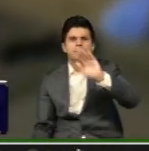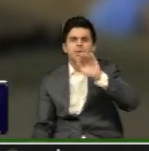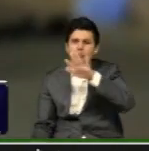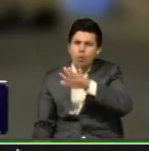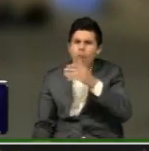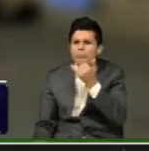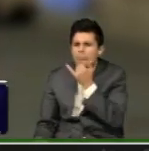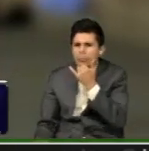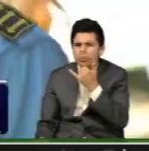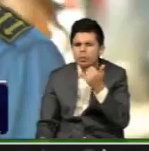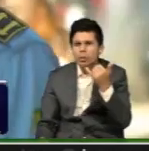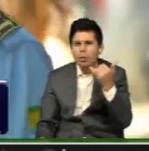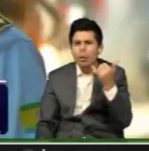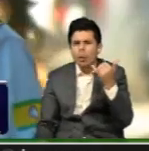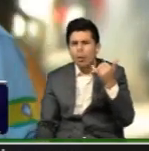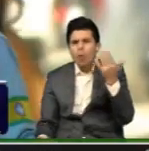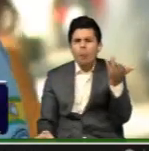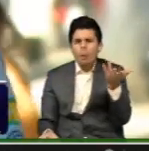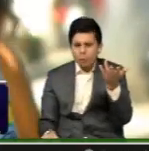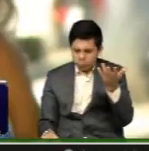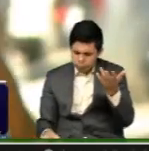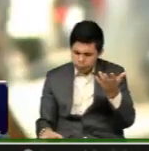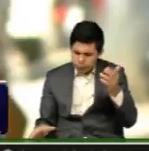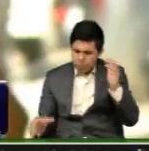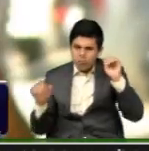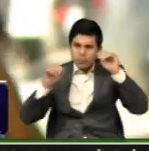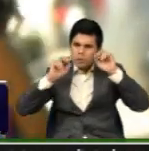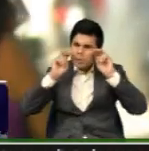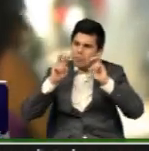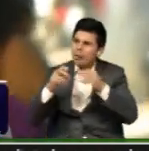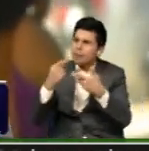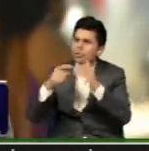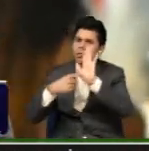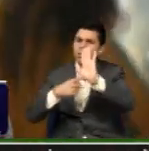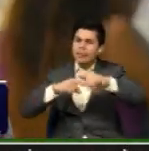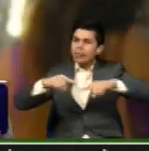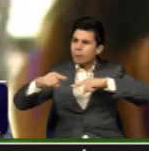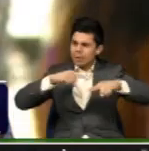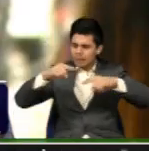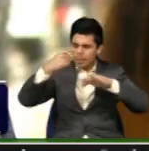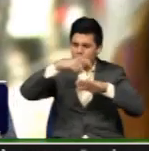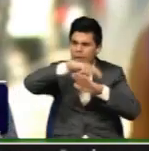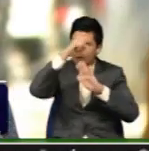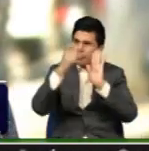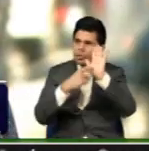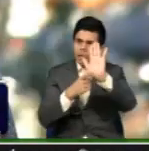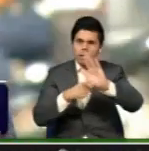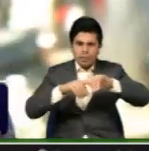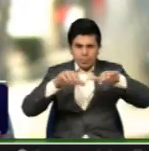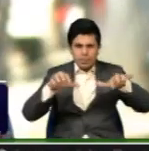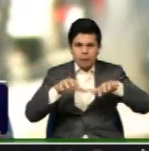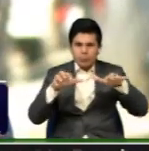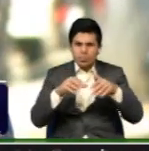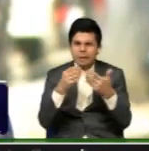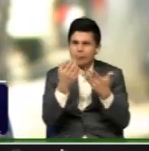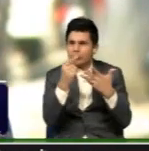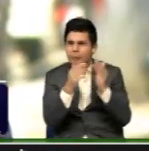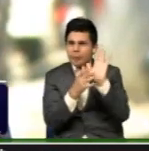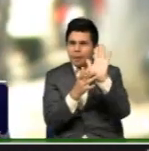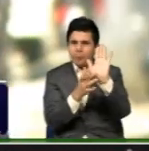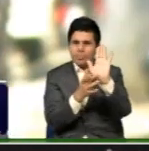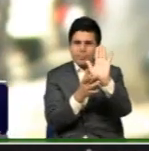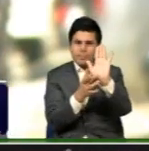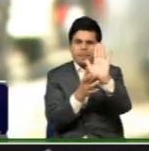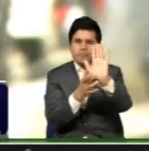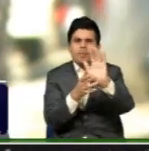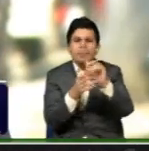lo que había sucedido. Claro, él siguió su marcha, manifiesta no darse cuenta, giró en la